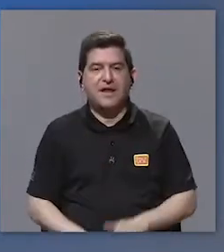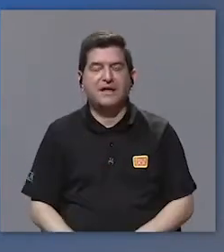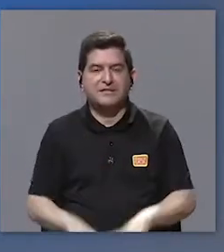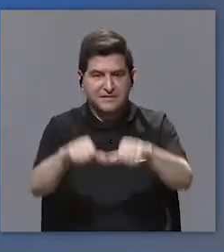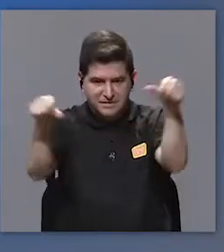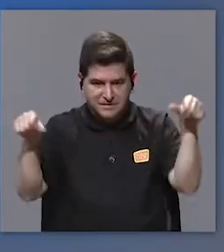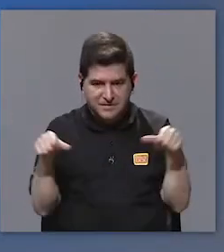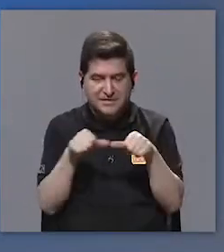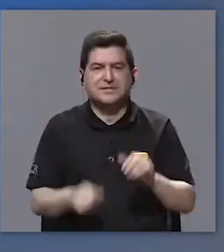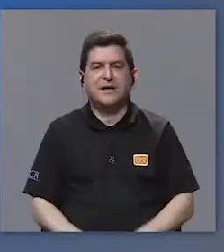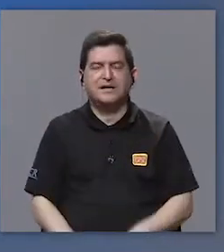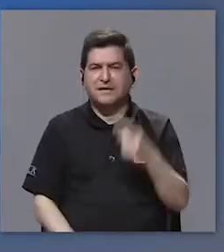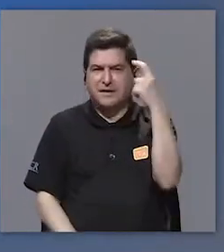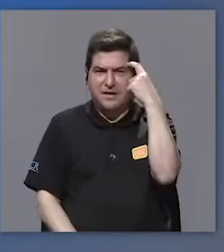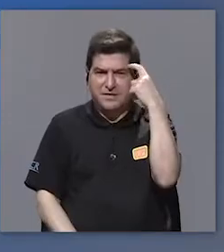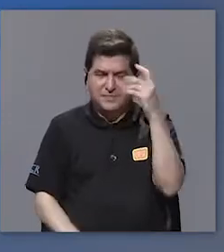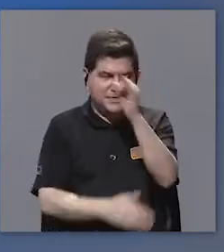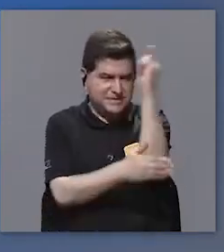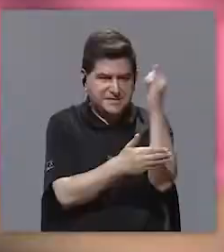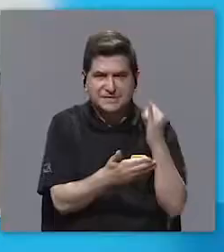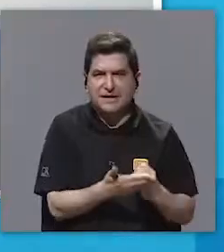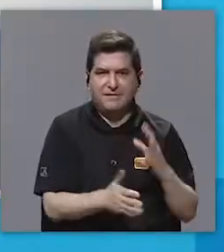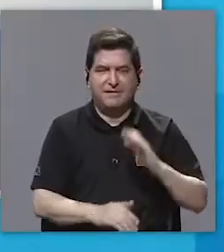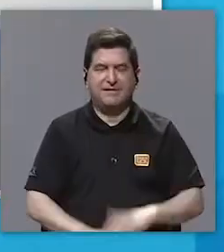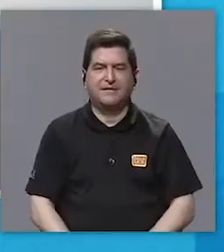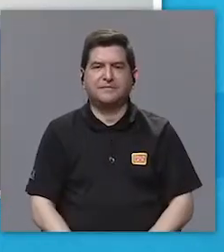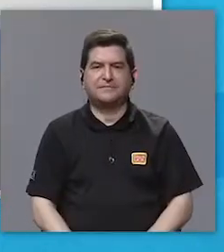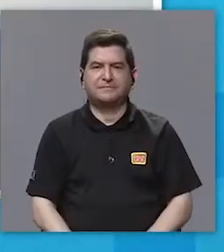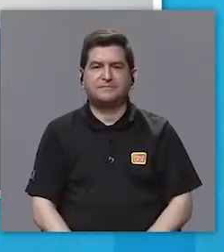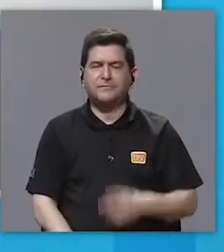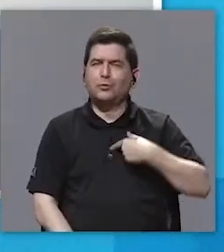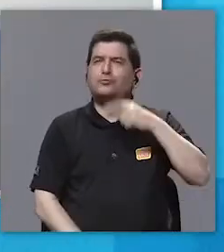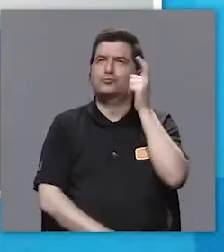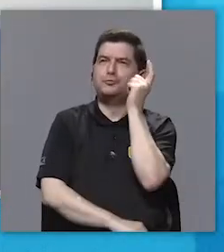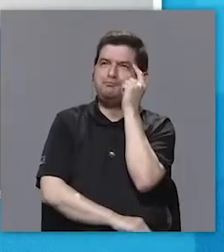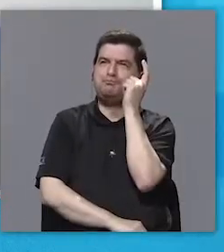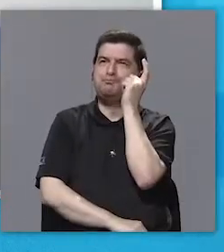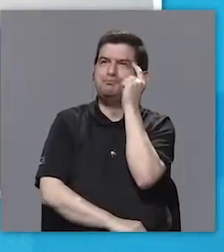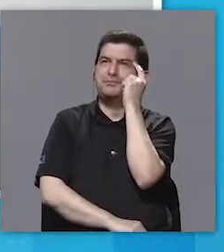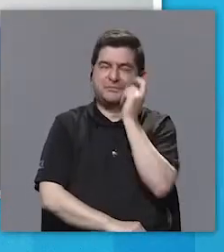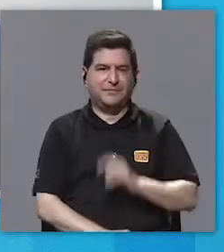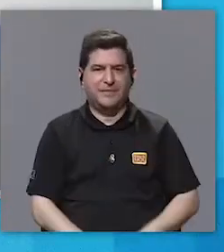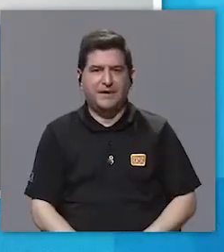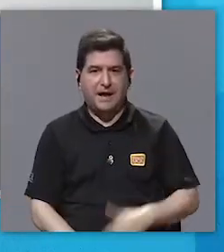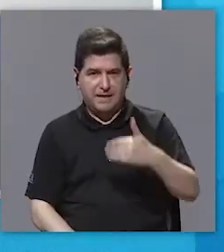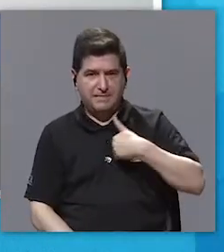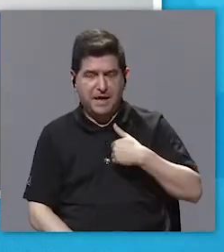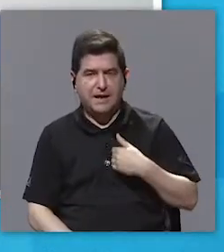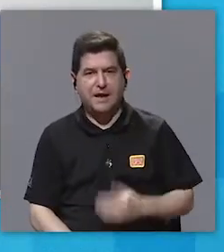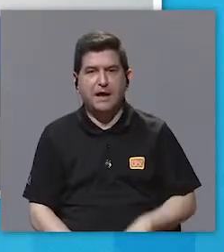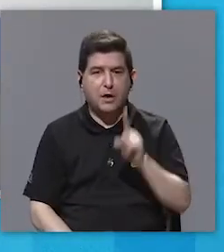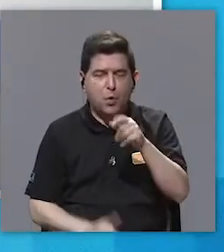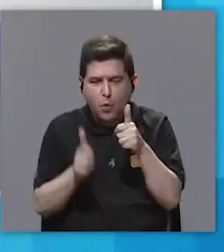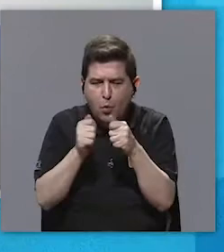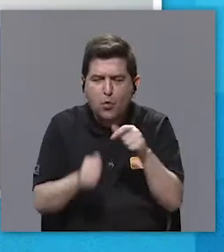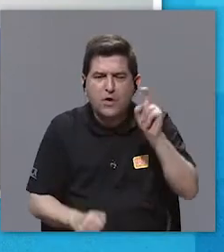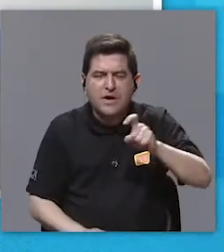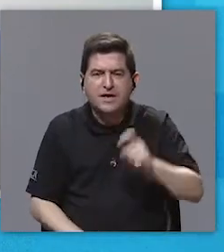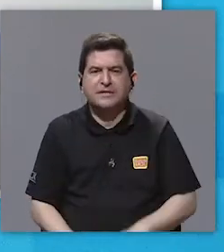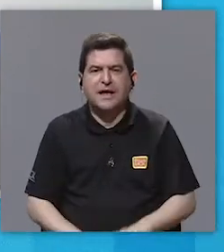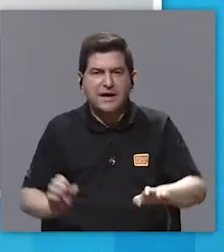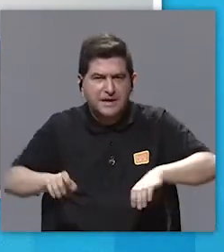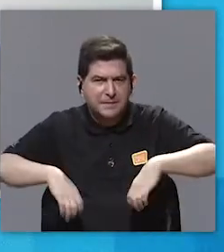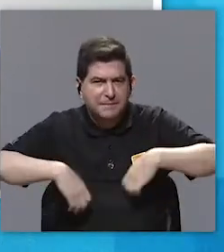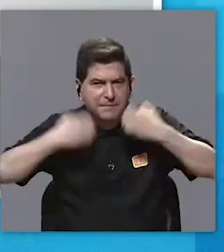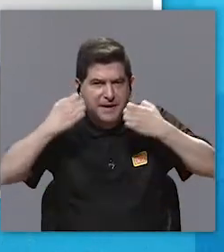que consideramos artísticas uno piensa que él tiene un videojuego que necesita para